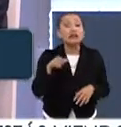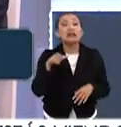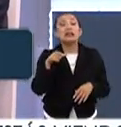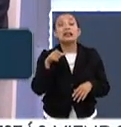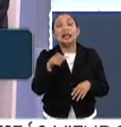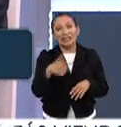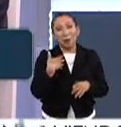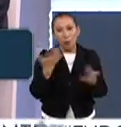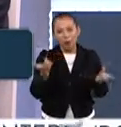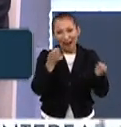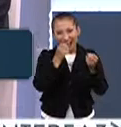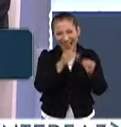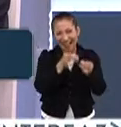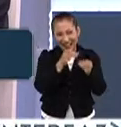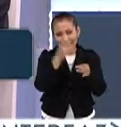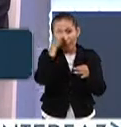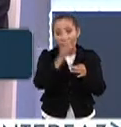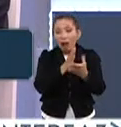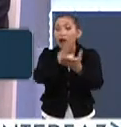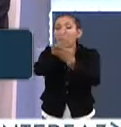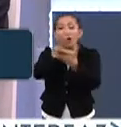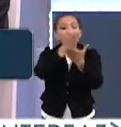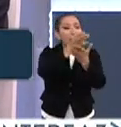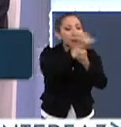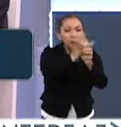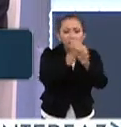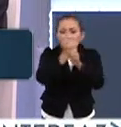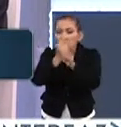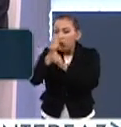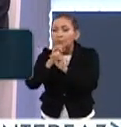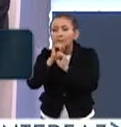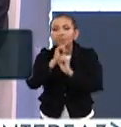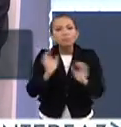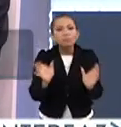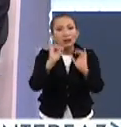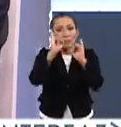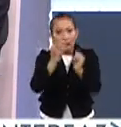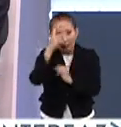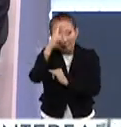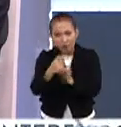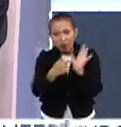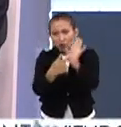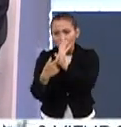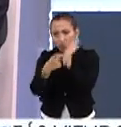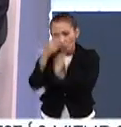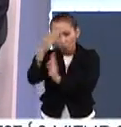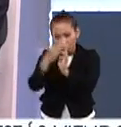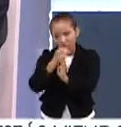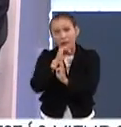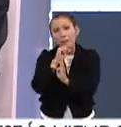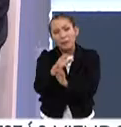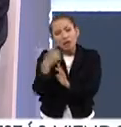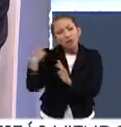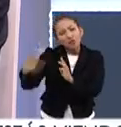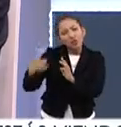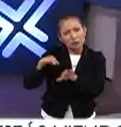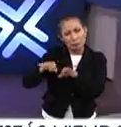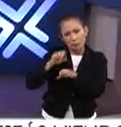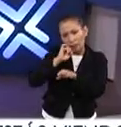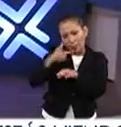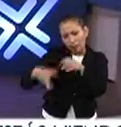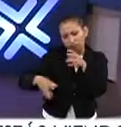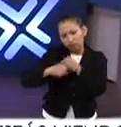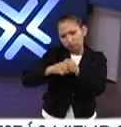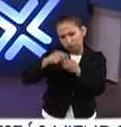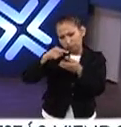una agencia para cubrir o para promover la imagen de México en el mundo, pues también entre sus funciones